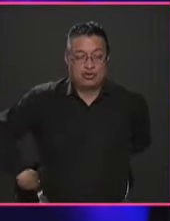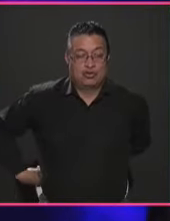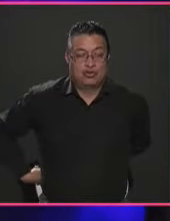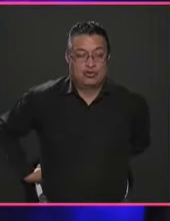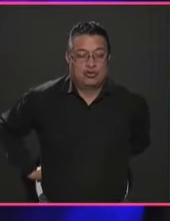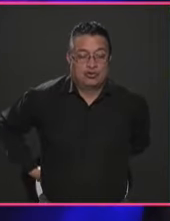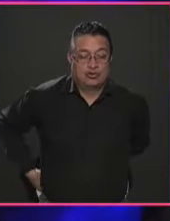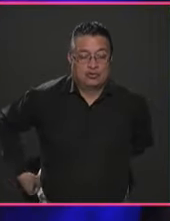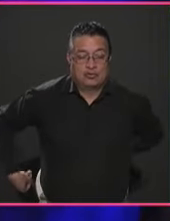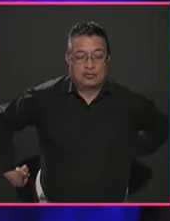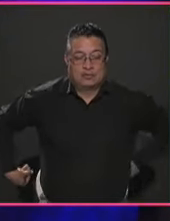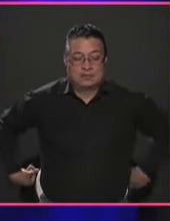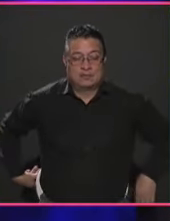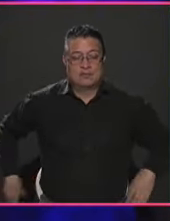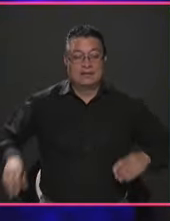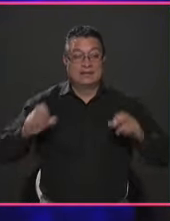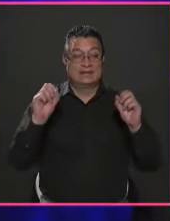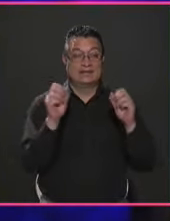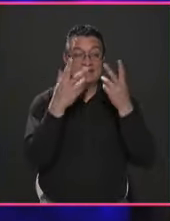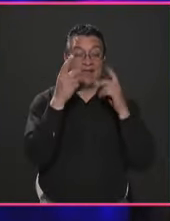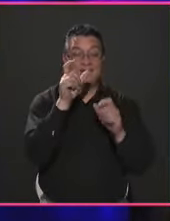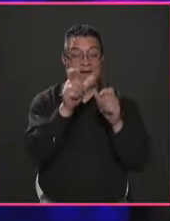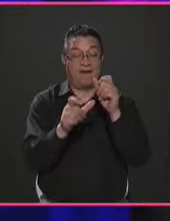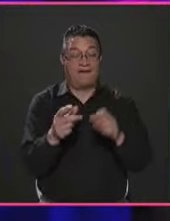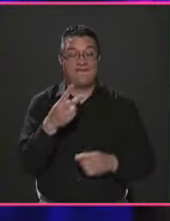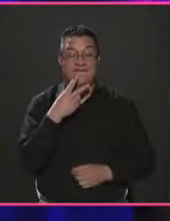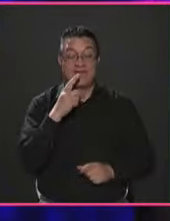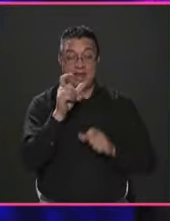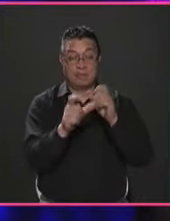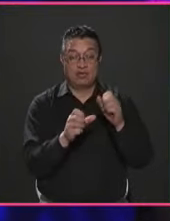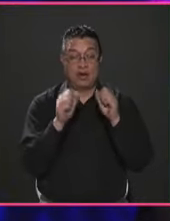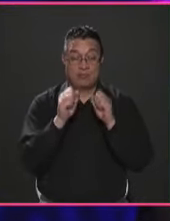estas personas y si es